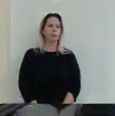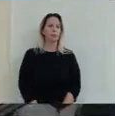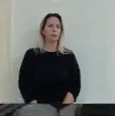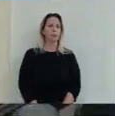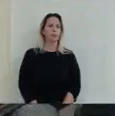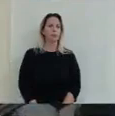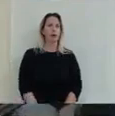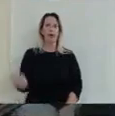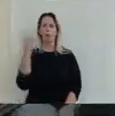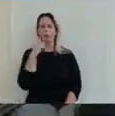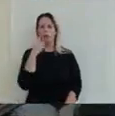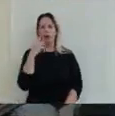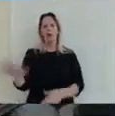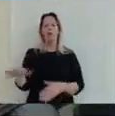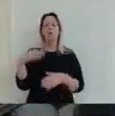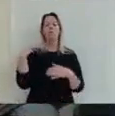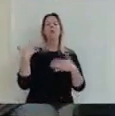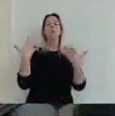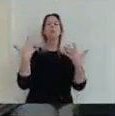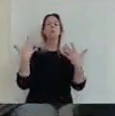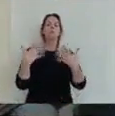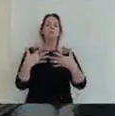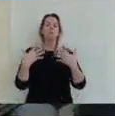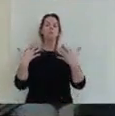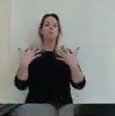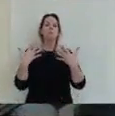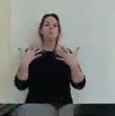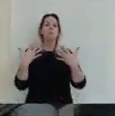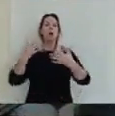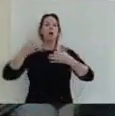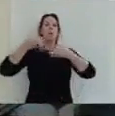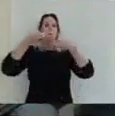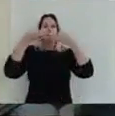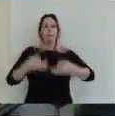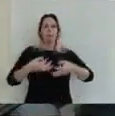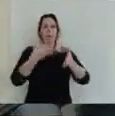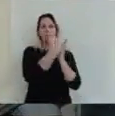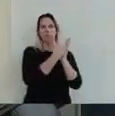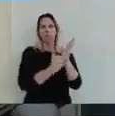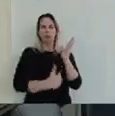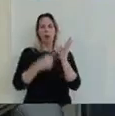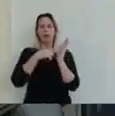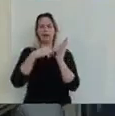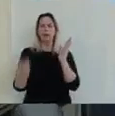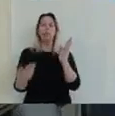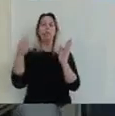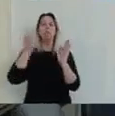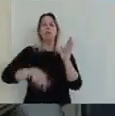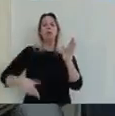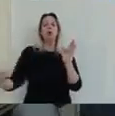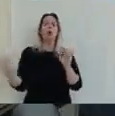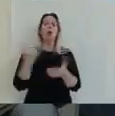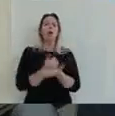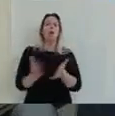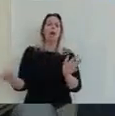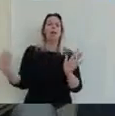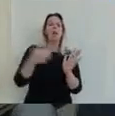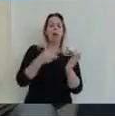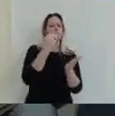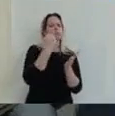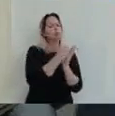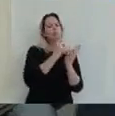planillas en donde se constata el ingreso de las personas a paso de los libres, sean camioneros, y por ese lado se hizo el